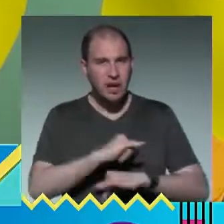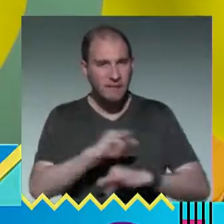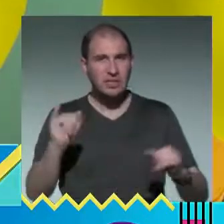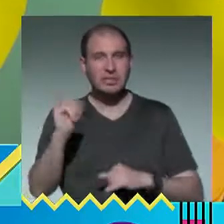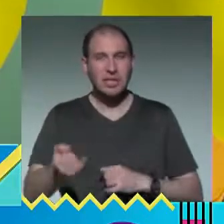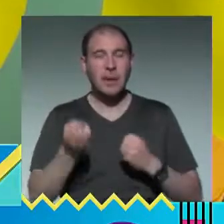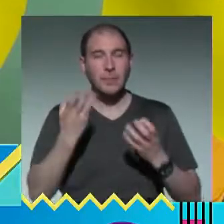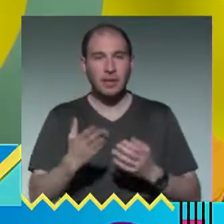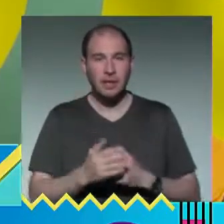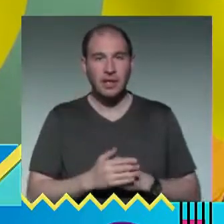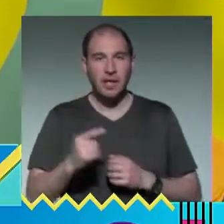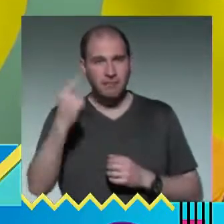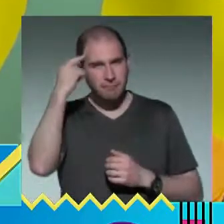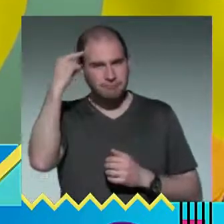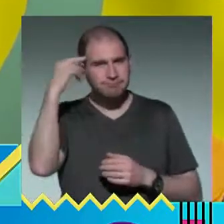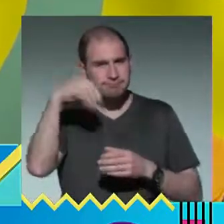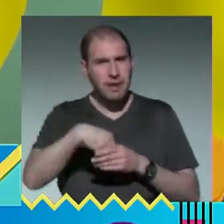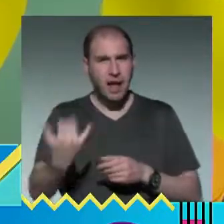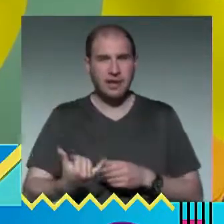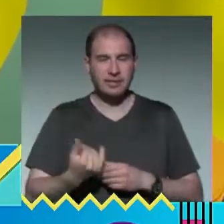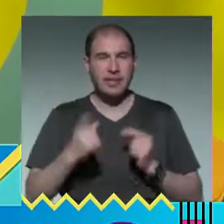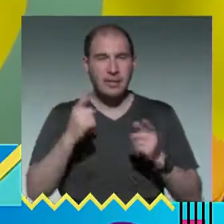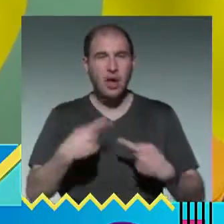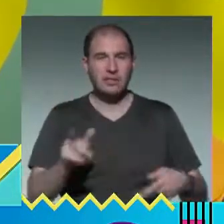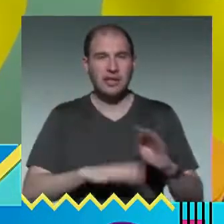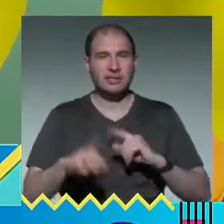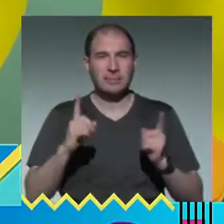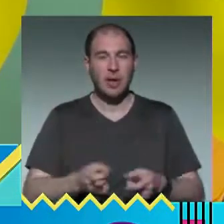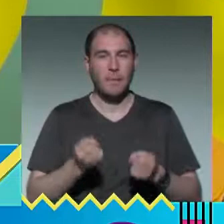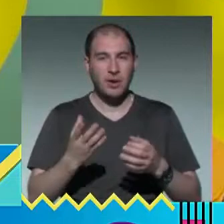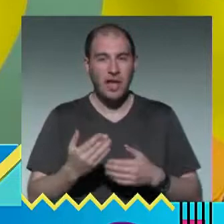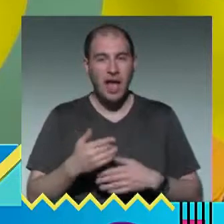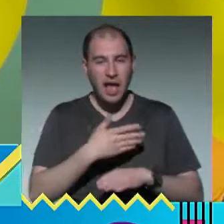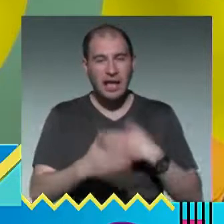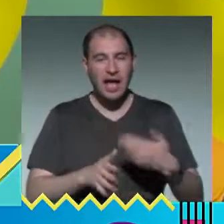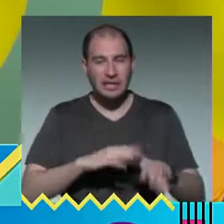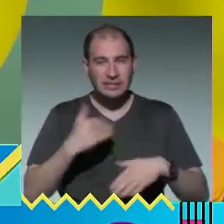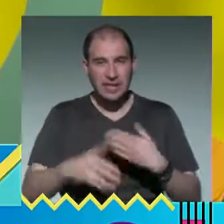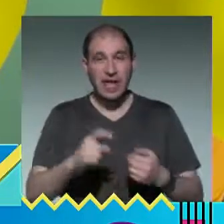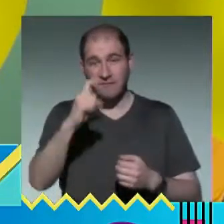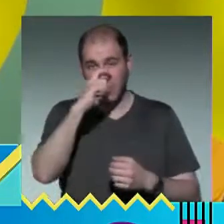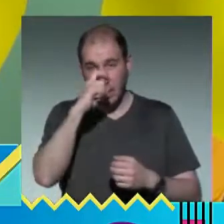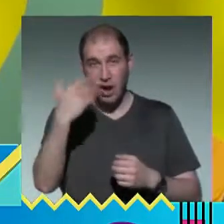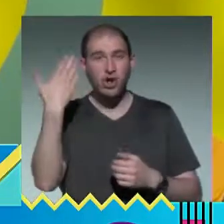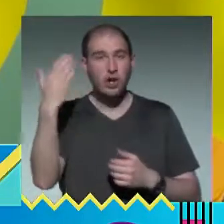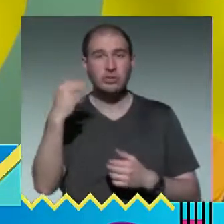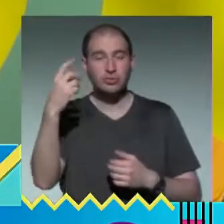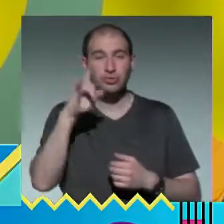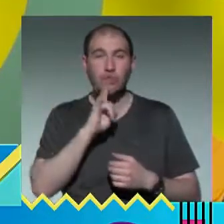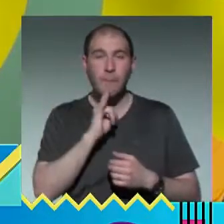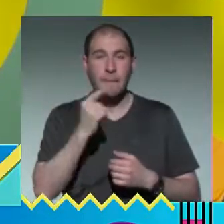proclamó, porque estaba en su pensamiento y en su acción también, porque lo lleva a cabo. Belgrano, en el Congreso de Tucumán